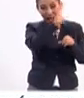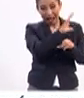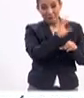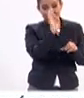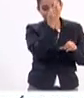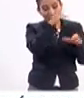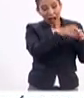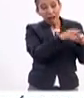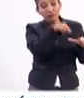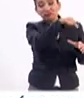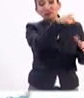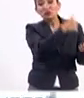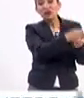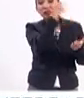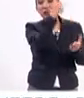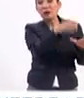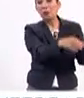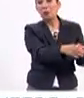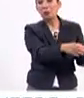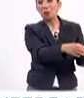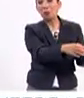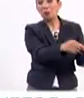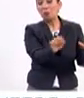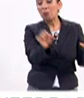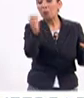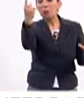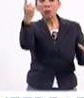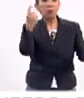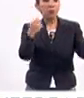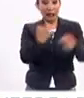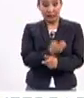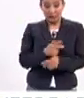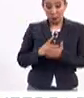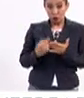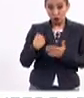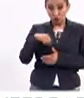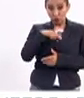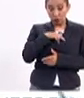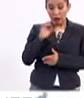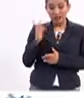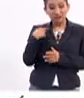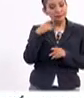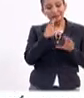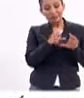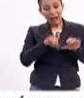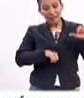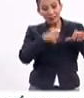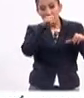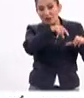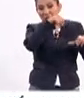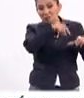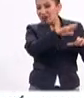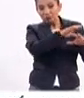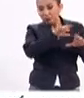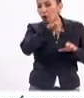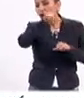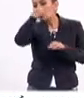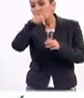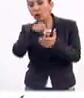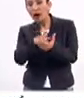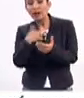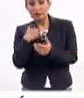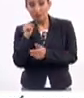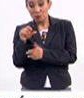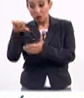Federal sucedían en la Ciudad de México, y la intención de este programa es descentralizar las actividades, pero también